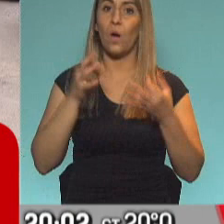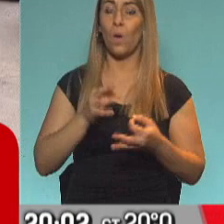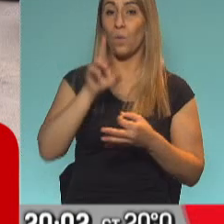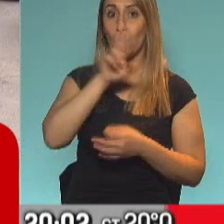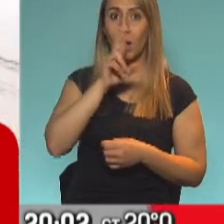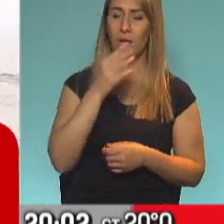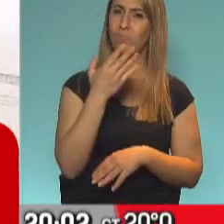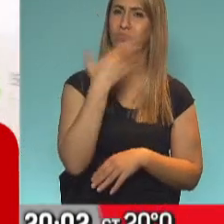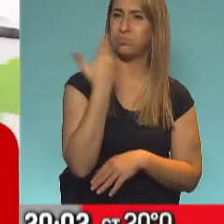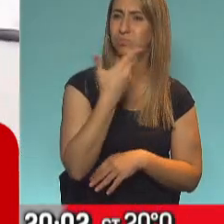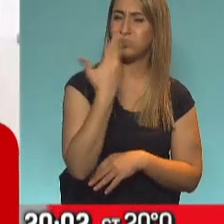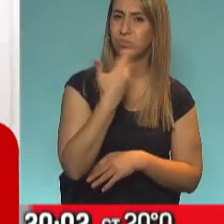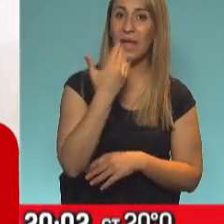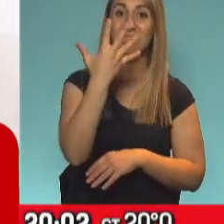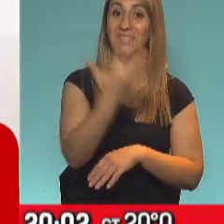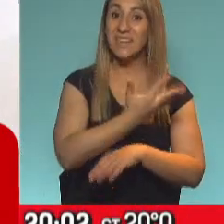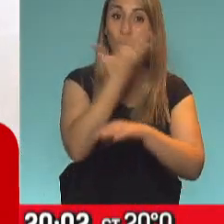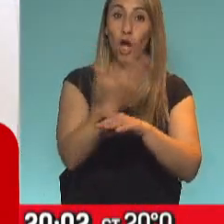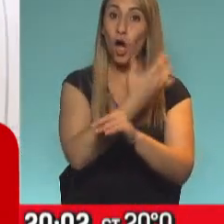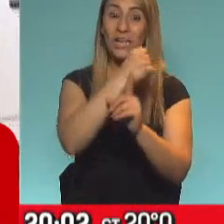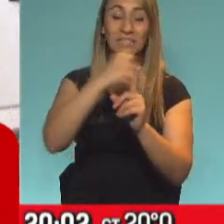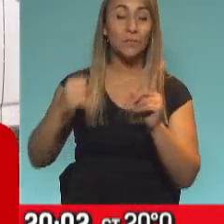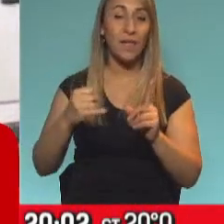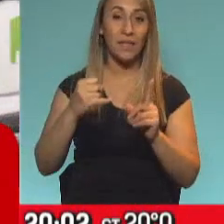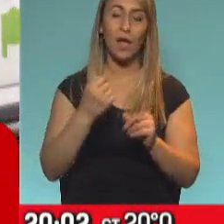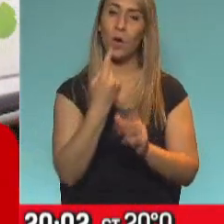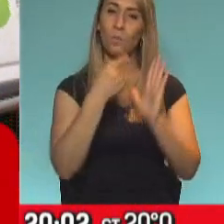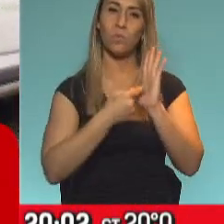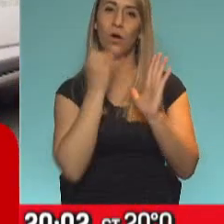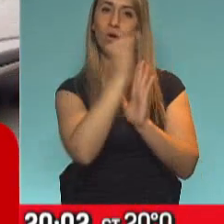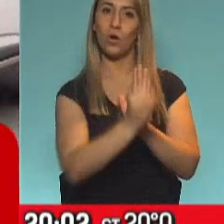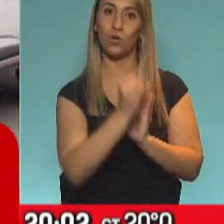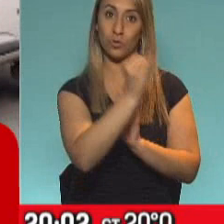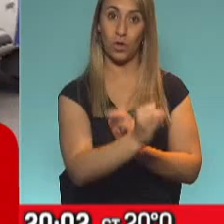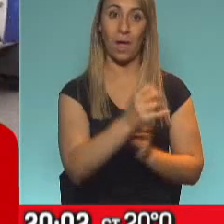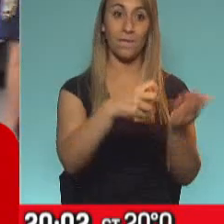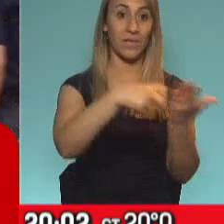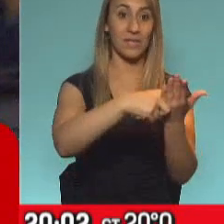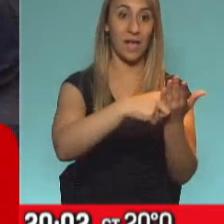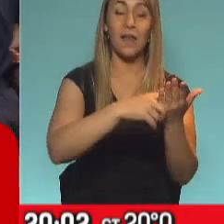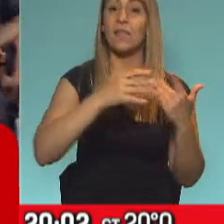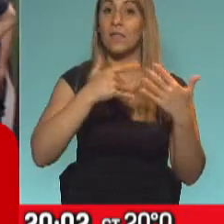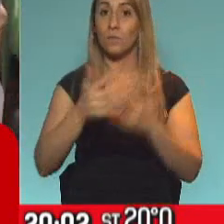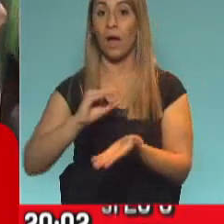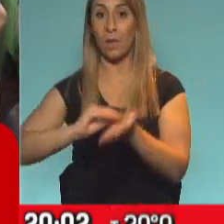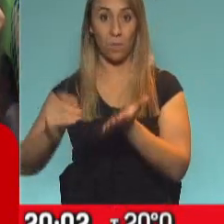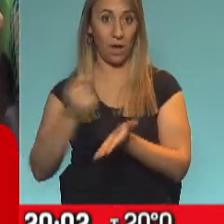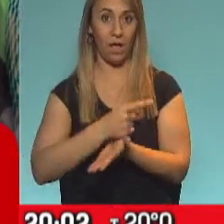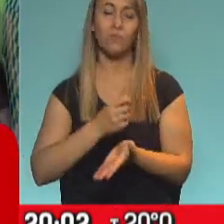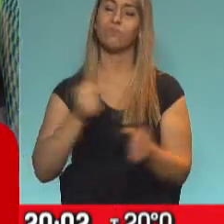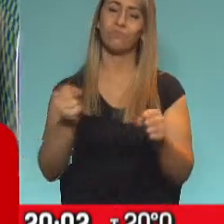5 horas y media, y una de las cosas que le contó a los fiscales y que después confirmó su abogado es